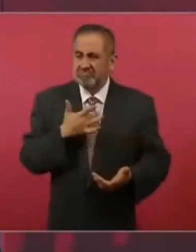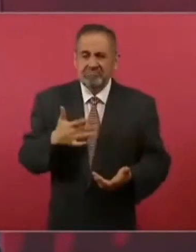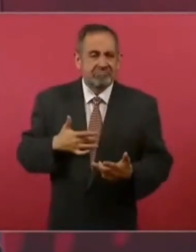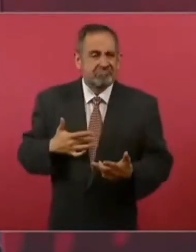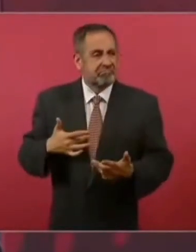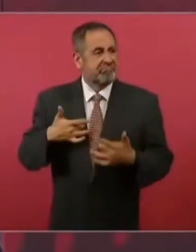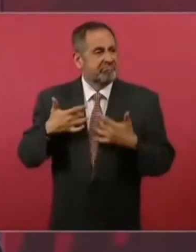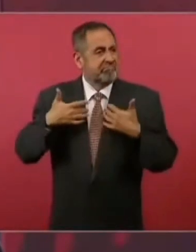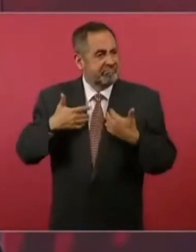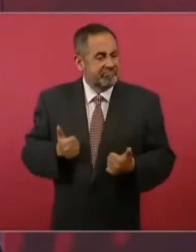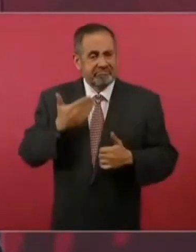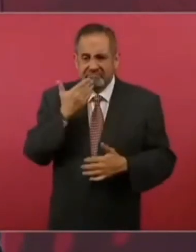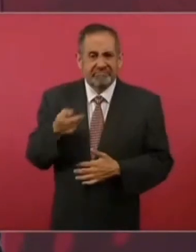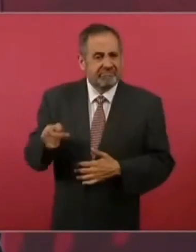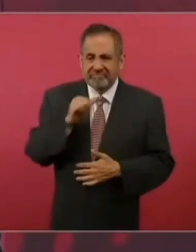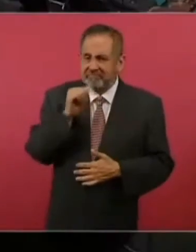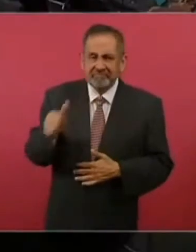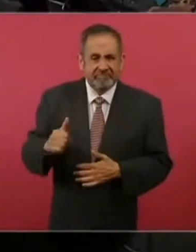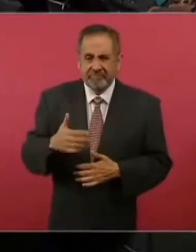inhumana,